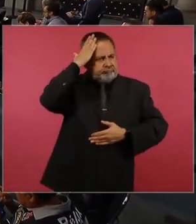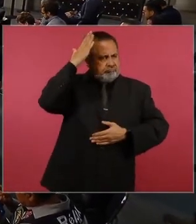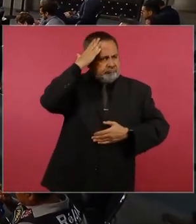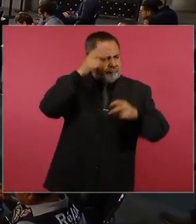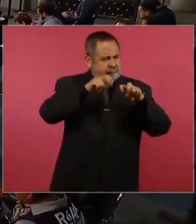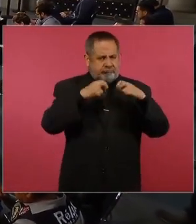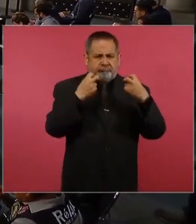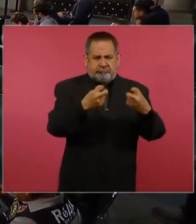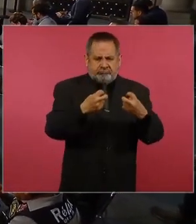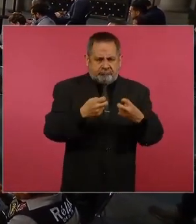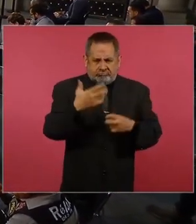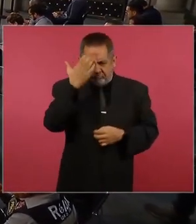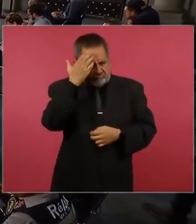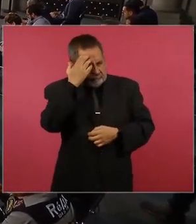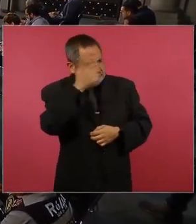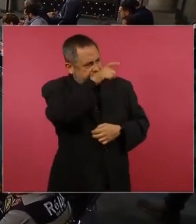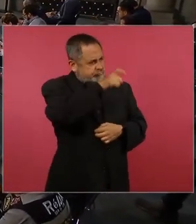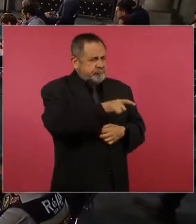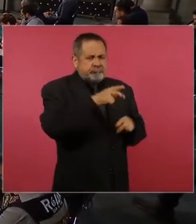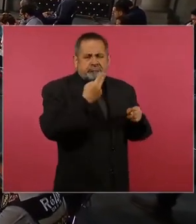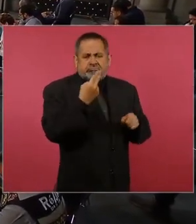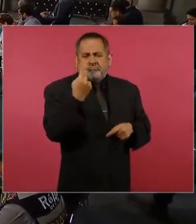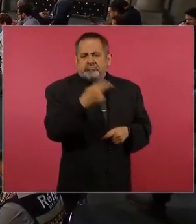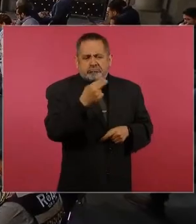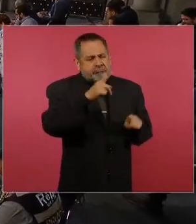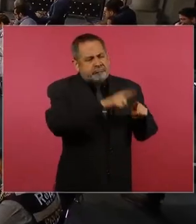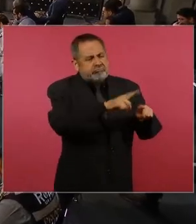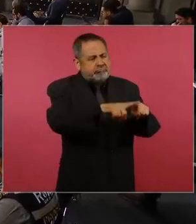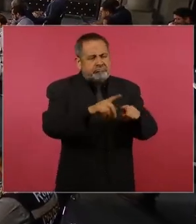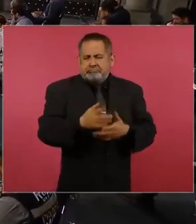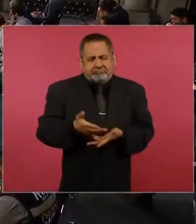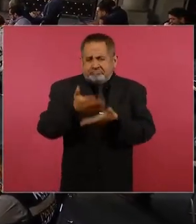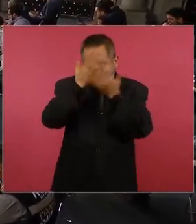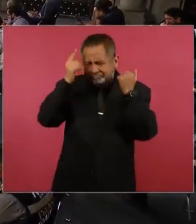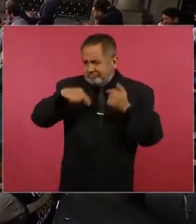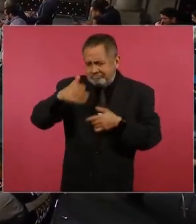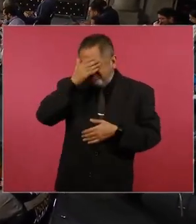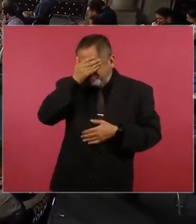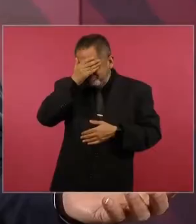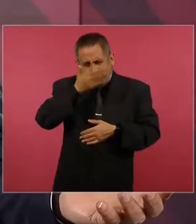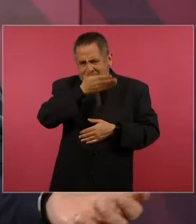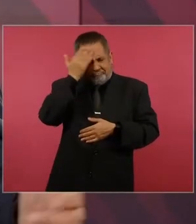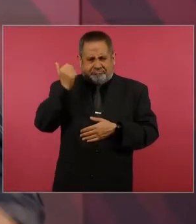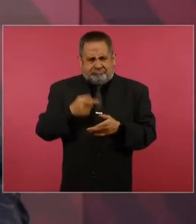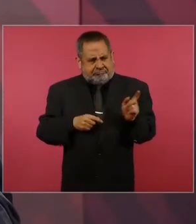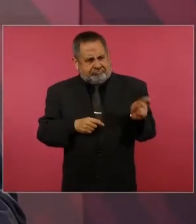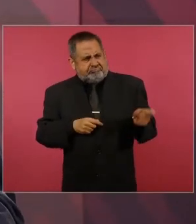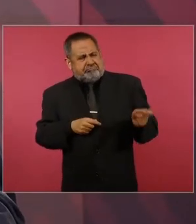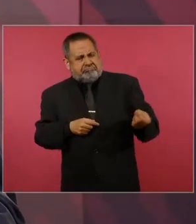conocía quiénes eran los ministros, nadie sabía.